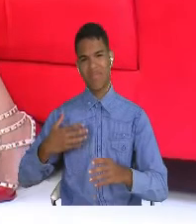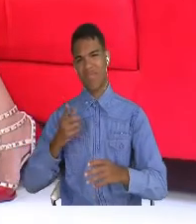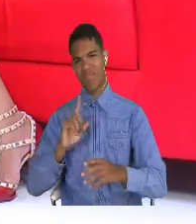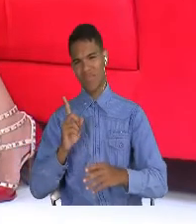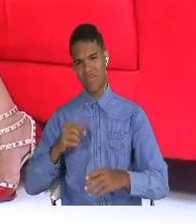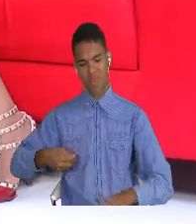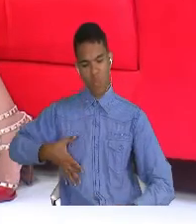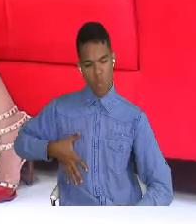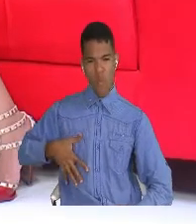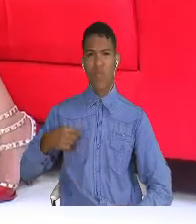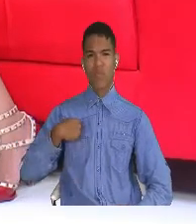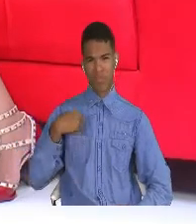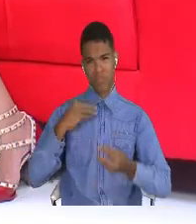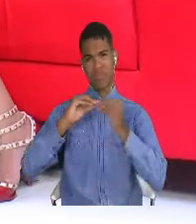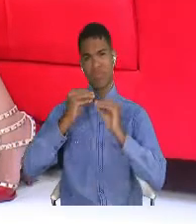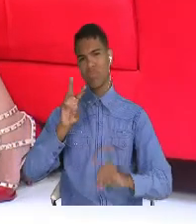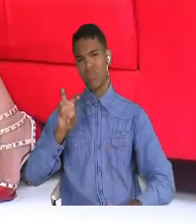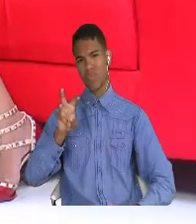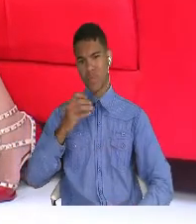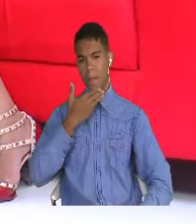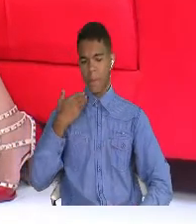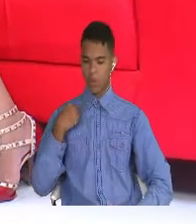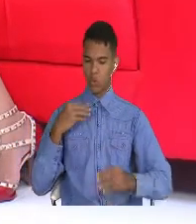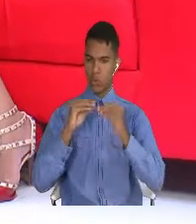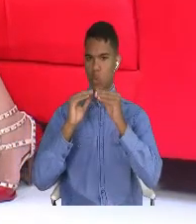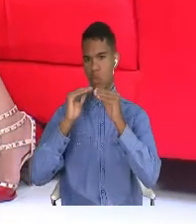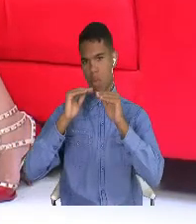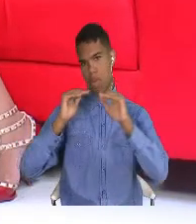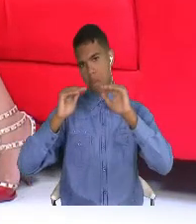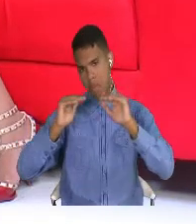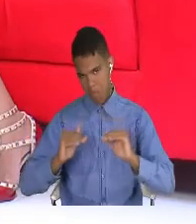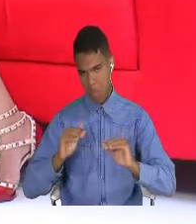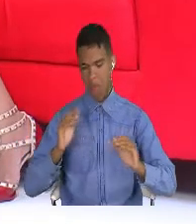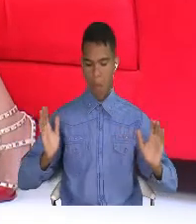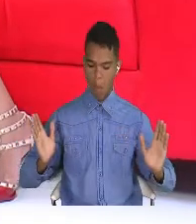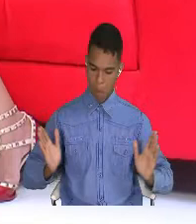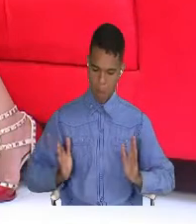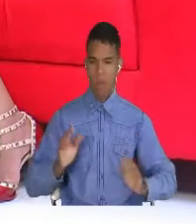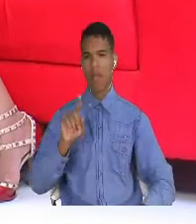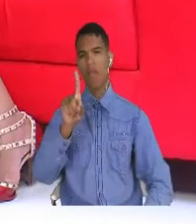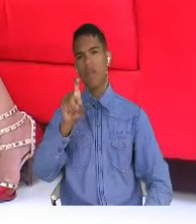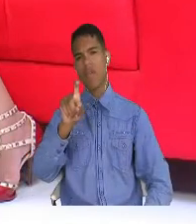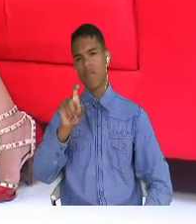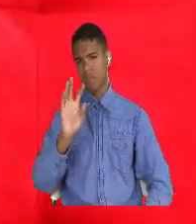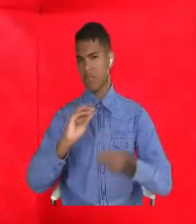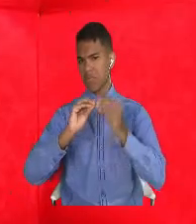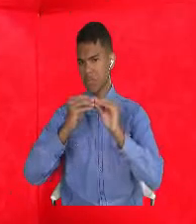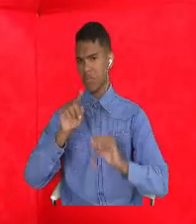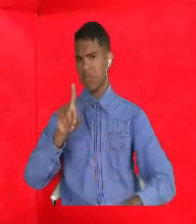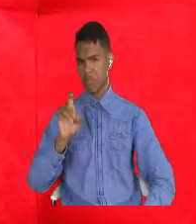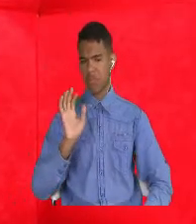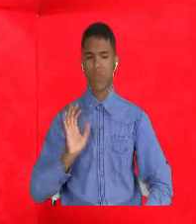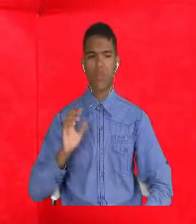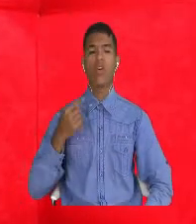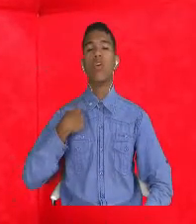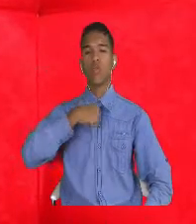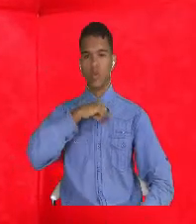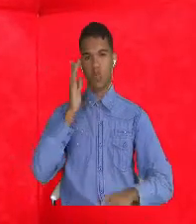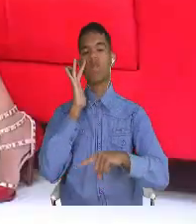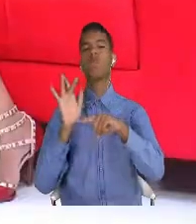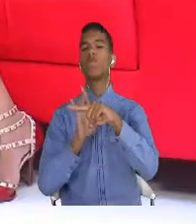6. Entonces nosotros lo que más manejamos son la reducción, lo que es reducción en paquetes reductores y lo que es en lipólisis láser.